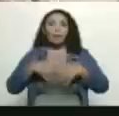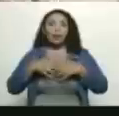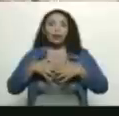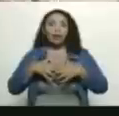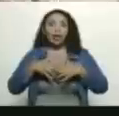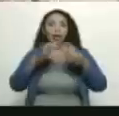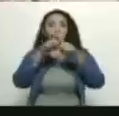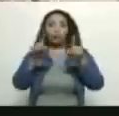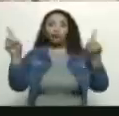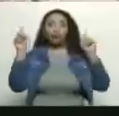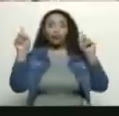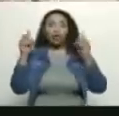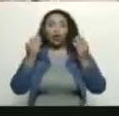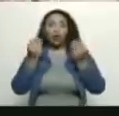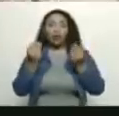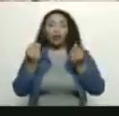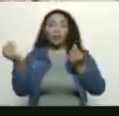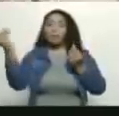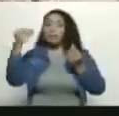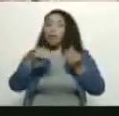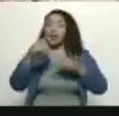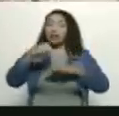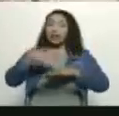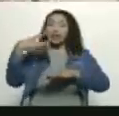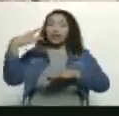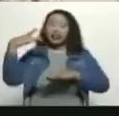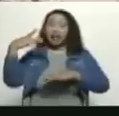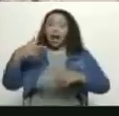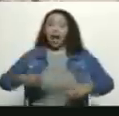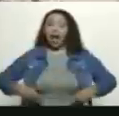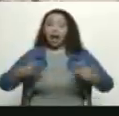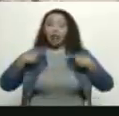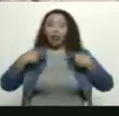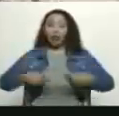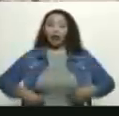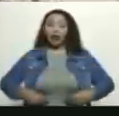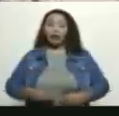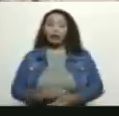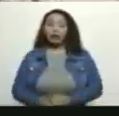la economía, y más gravemente en las vidas humanas.